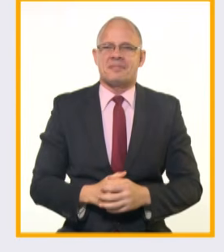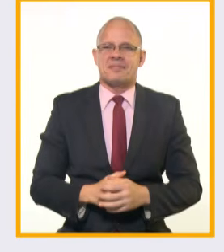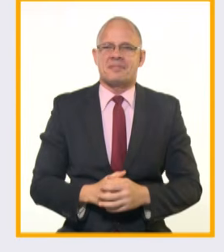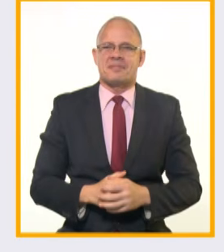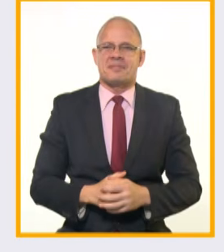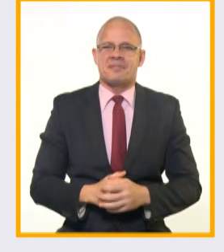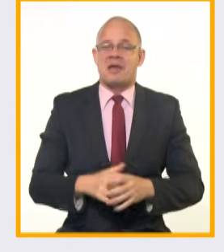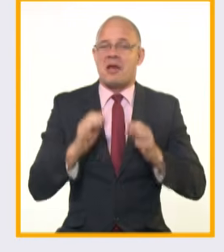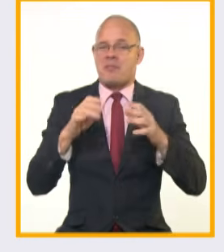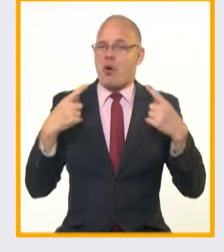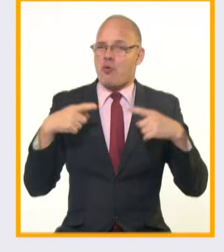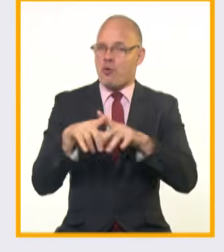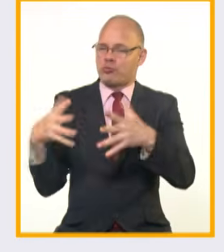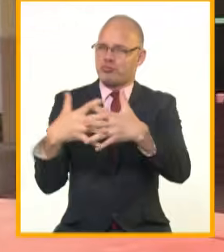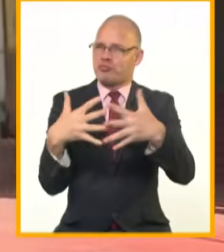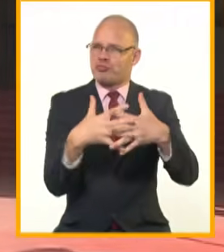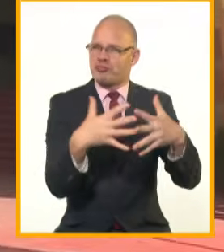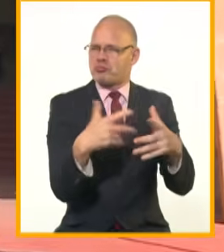Juntos somos más.